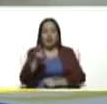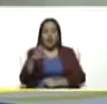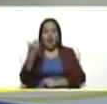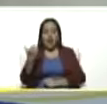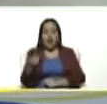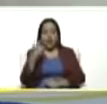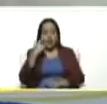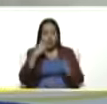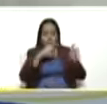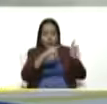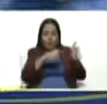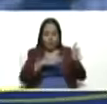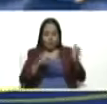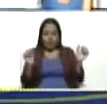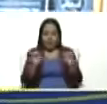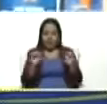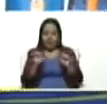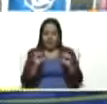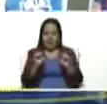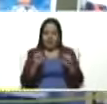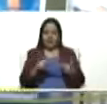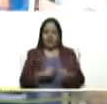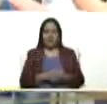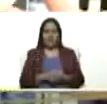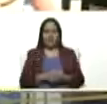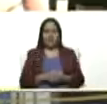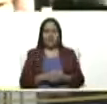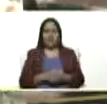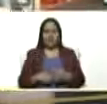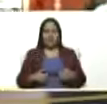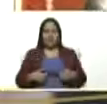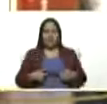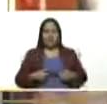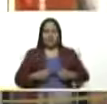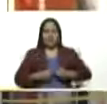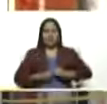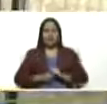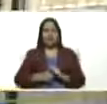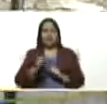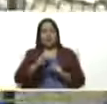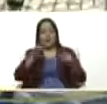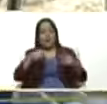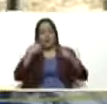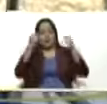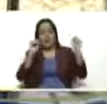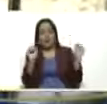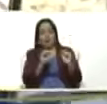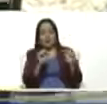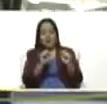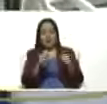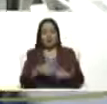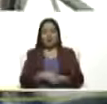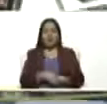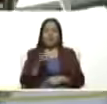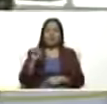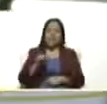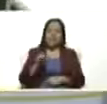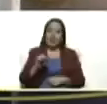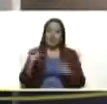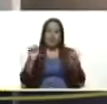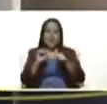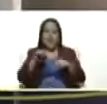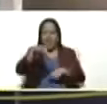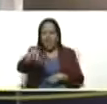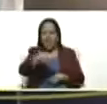a Mérida. Es correcto. Mérida, ¿verdad? Sí, Mérida. Pa. Mérida muy hermosa. Y Mérida fue el estado que presentó más